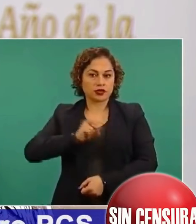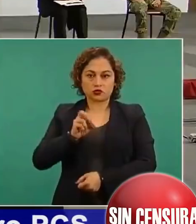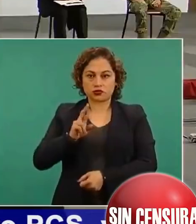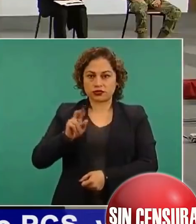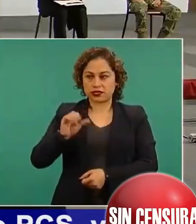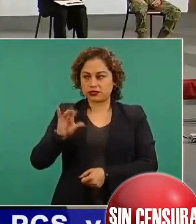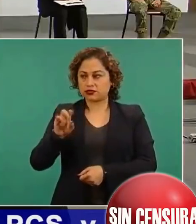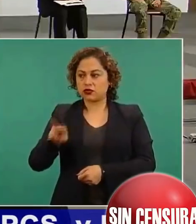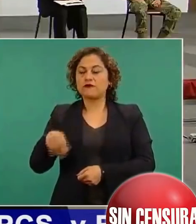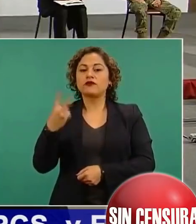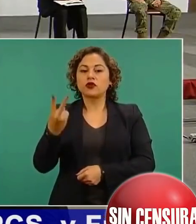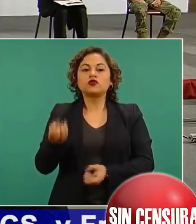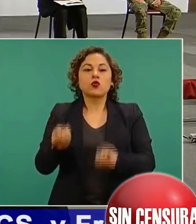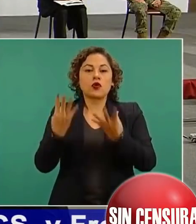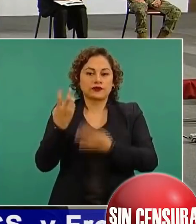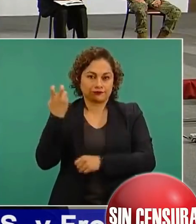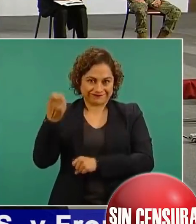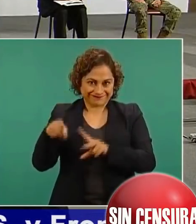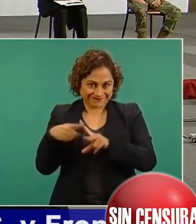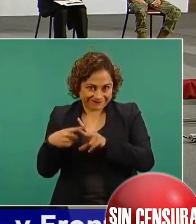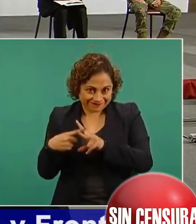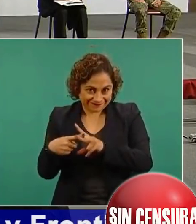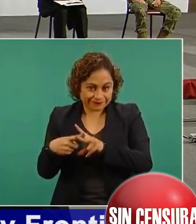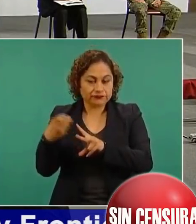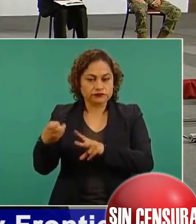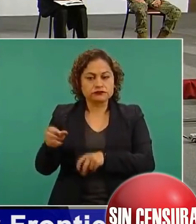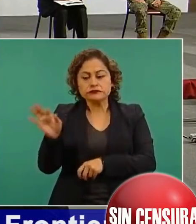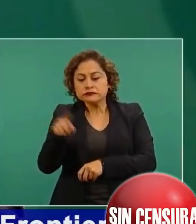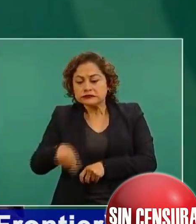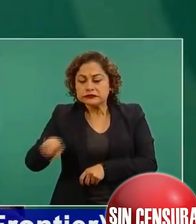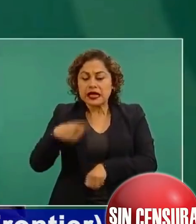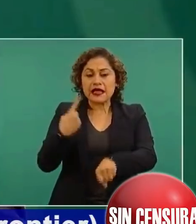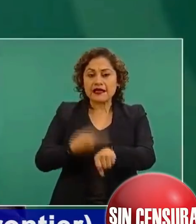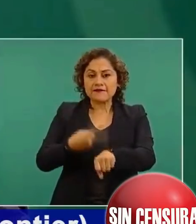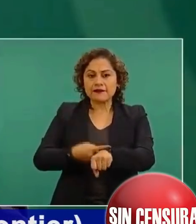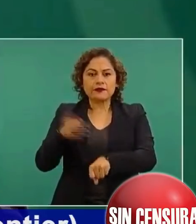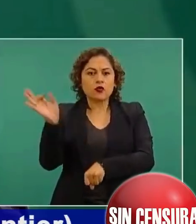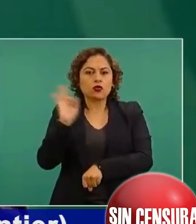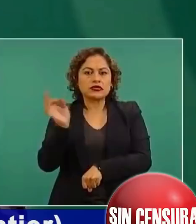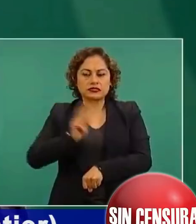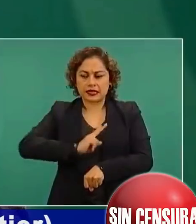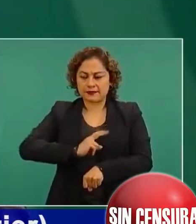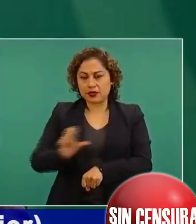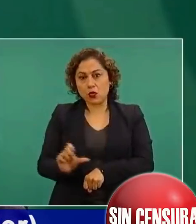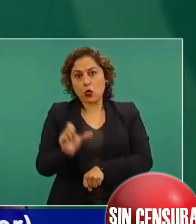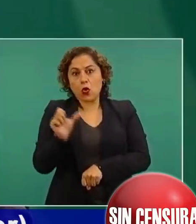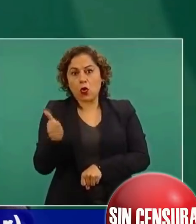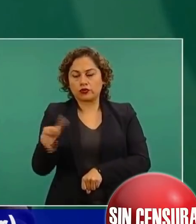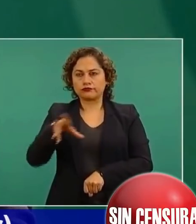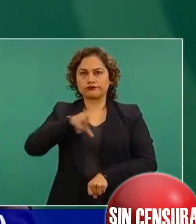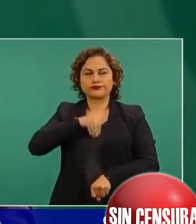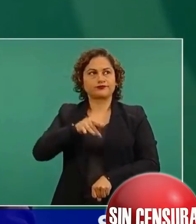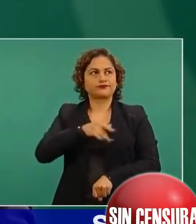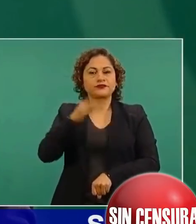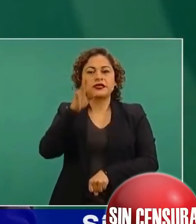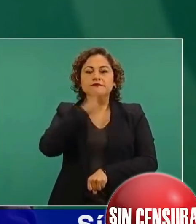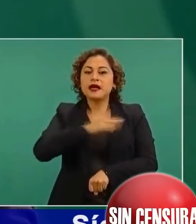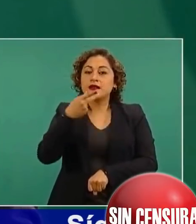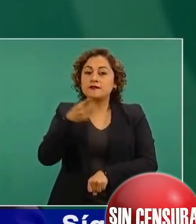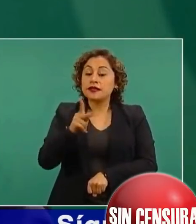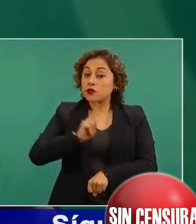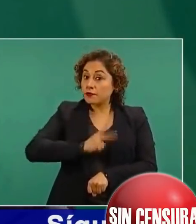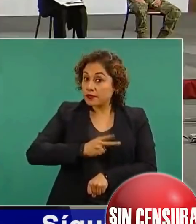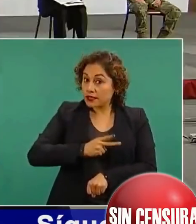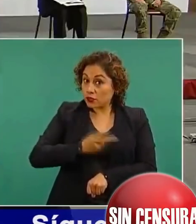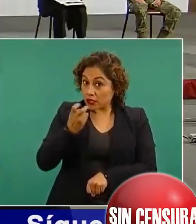resto tienen algún otro agente infeccioso posiblemente que explica sus síntomas, pero no es el que causa